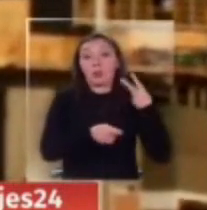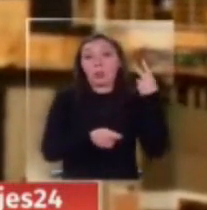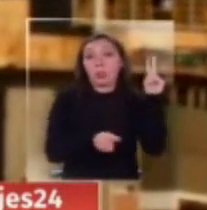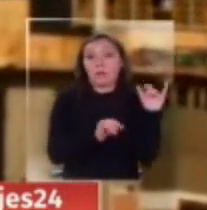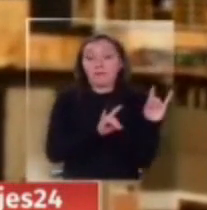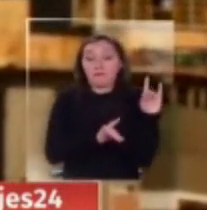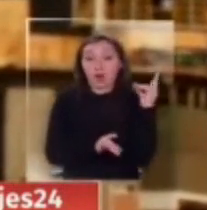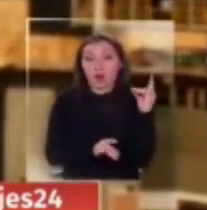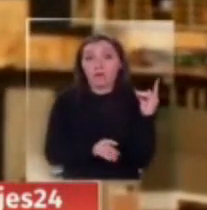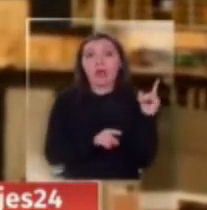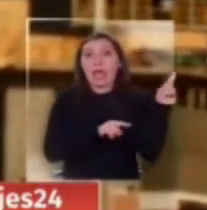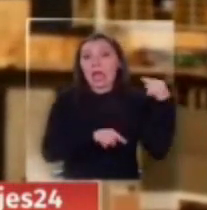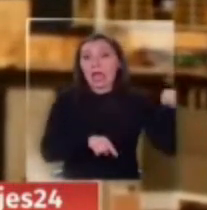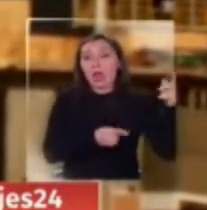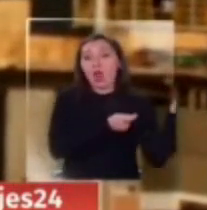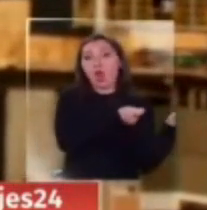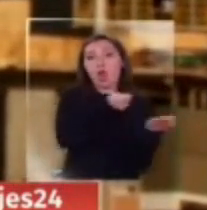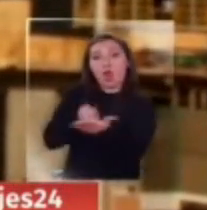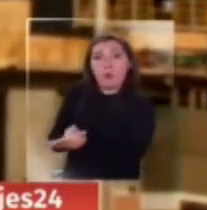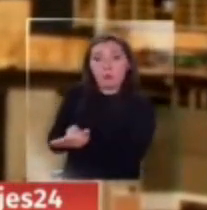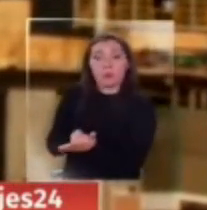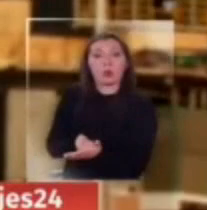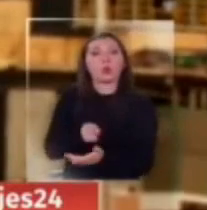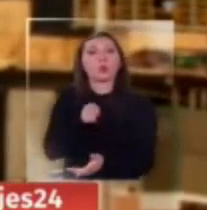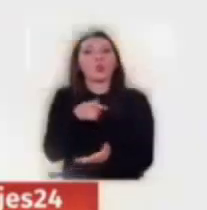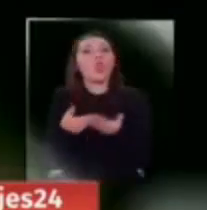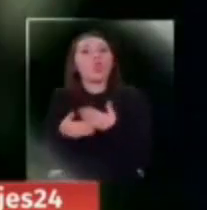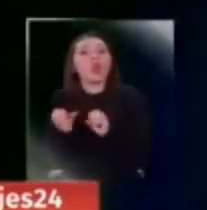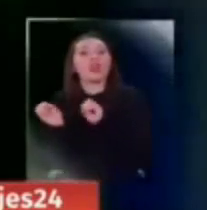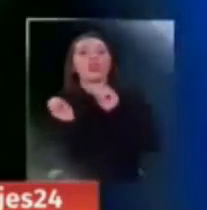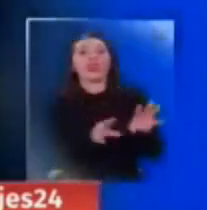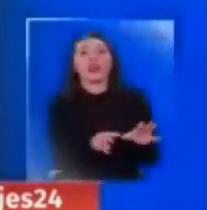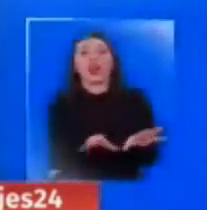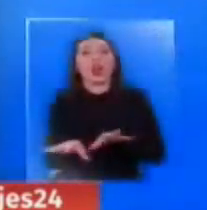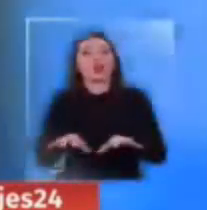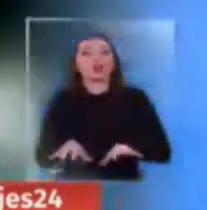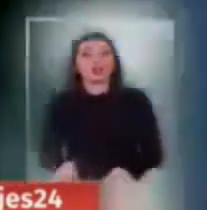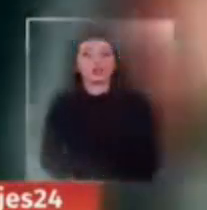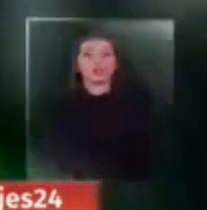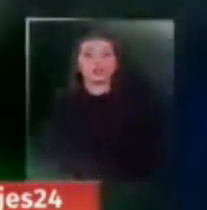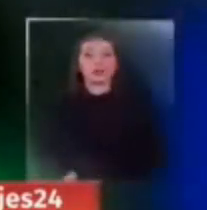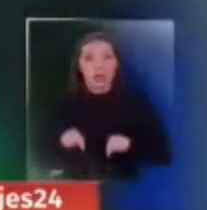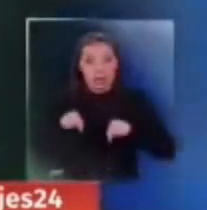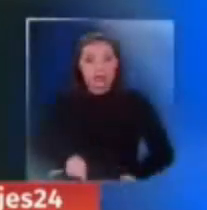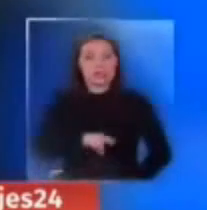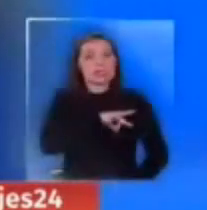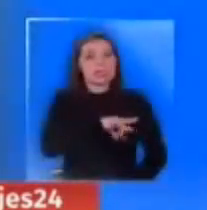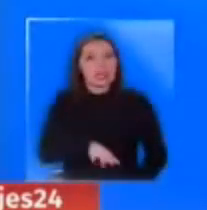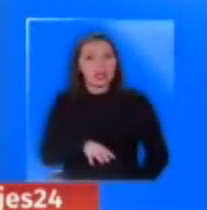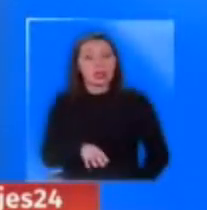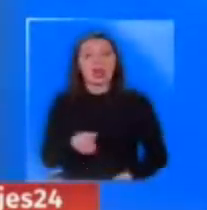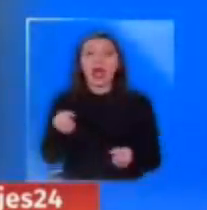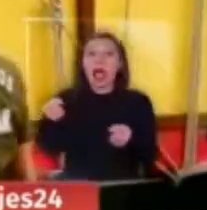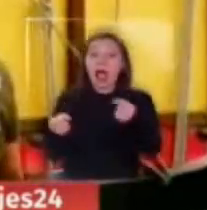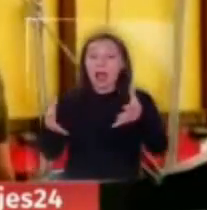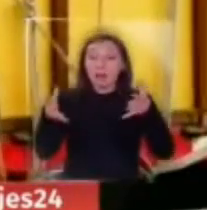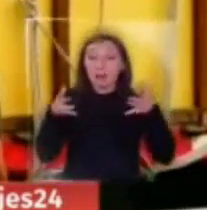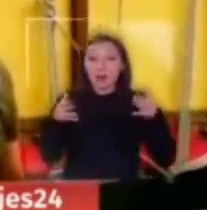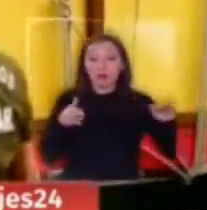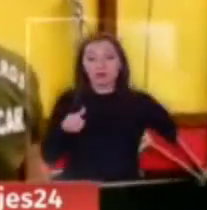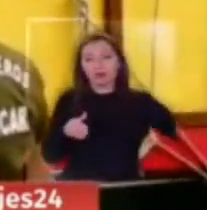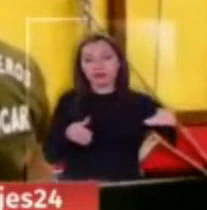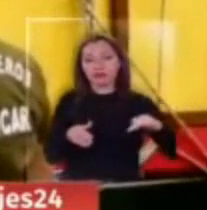boliviano. Comerciante ellos la boliviano? Compraron. ¿Dónde usted le iba a pasar esa mercadería? En territorio chileno. Pero los camiones venían en